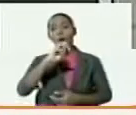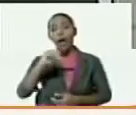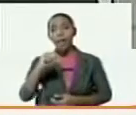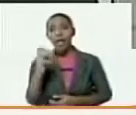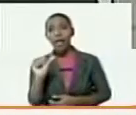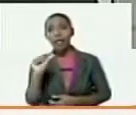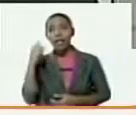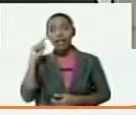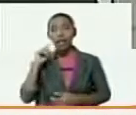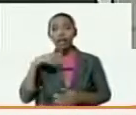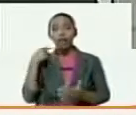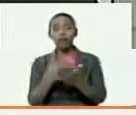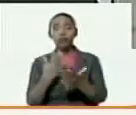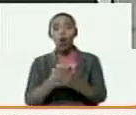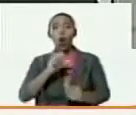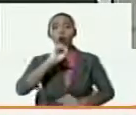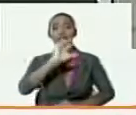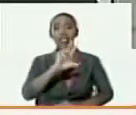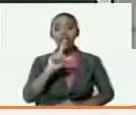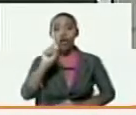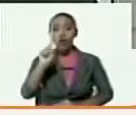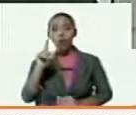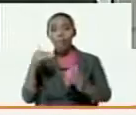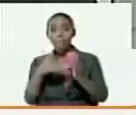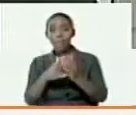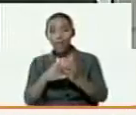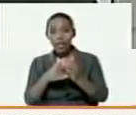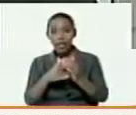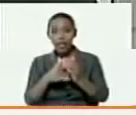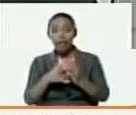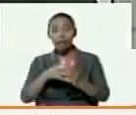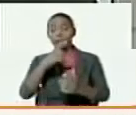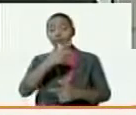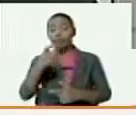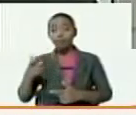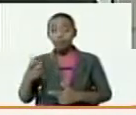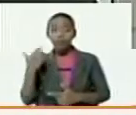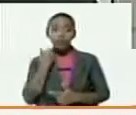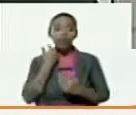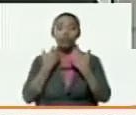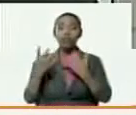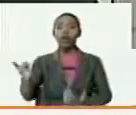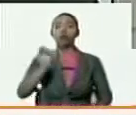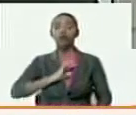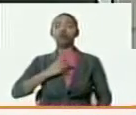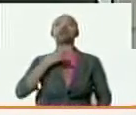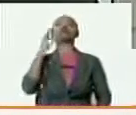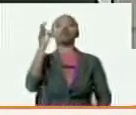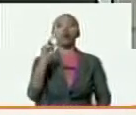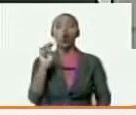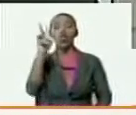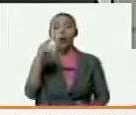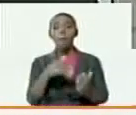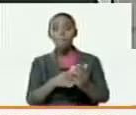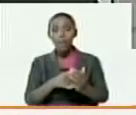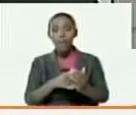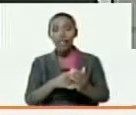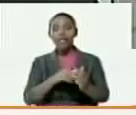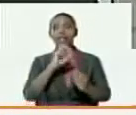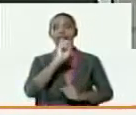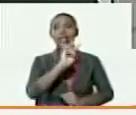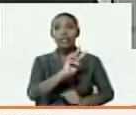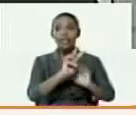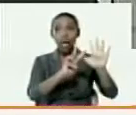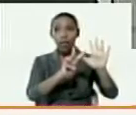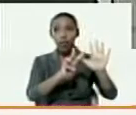81 mil 109 casos de coronavirus con 2 mil 761 muertos el 97 por ciento de